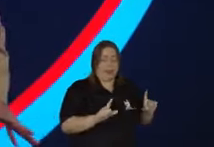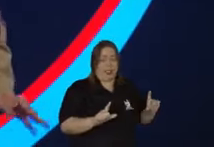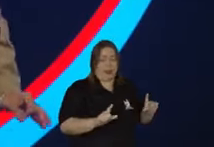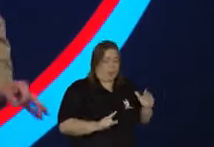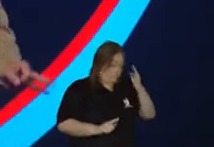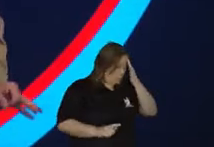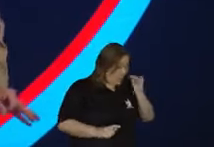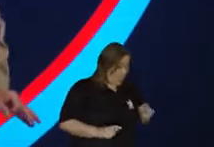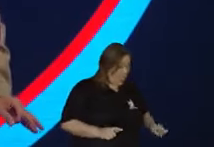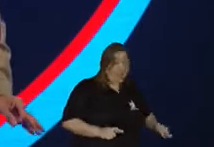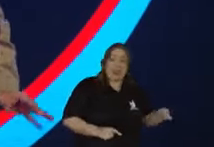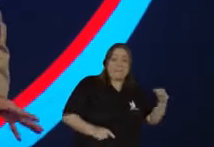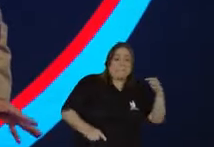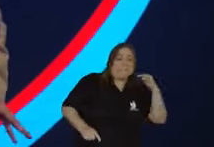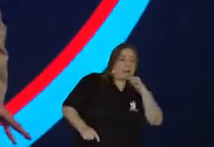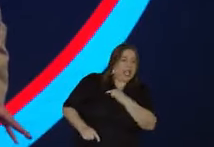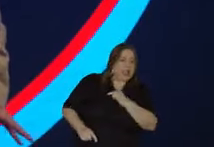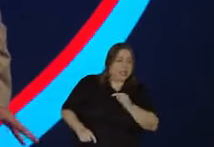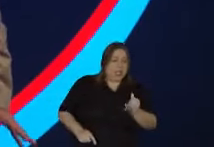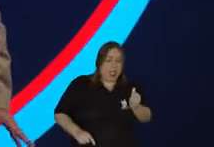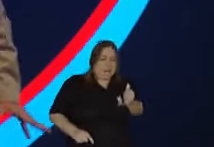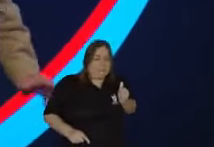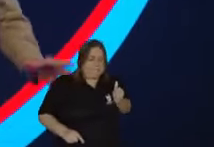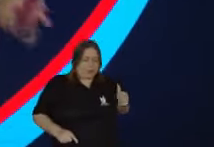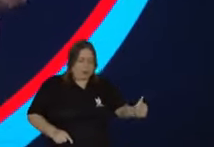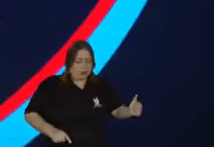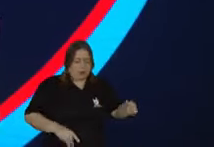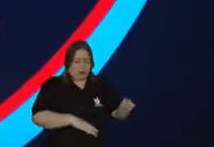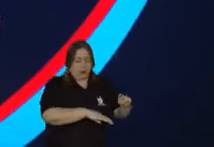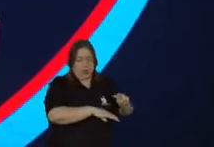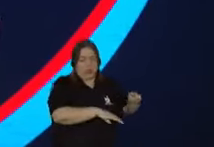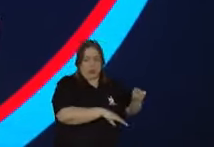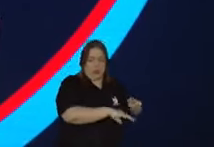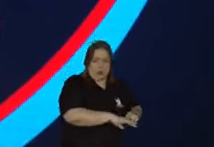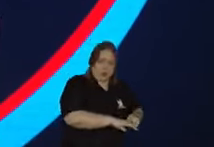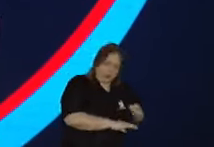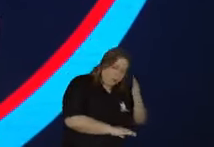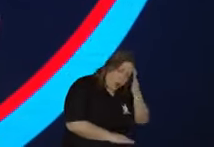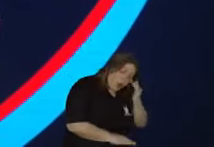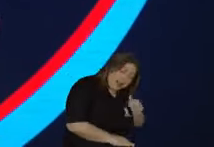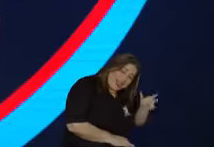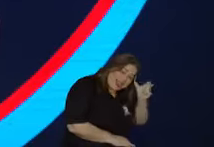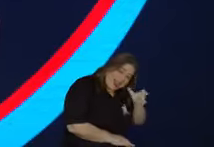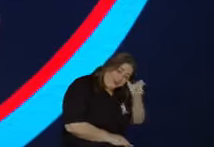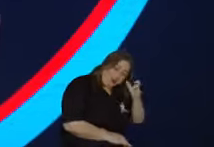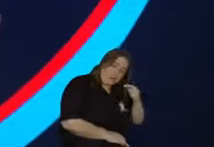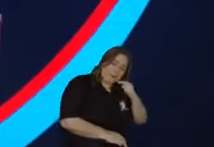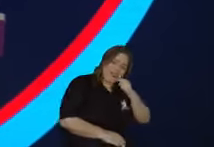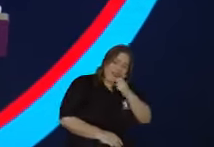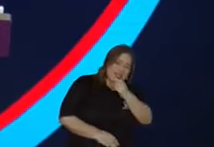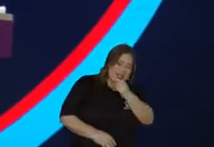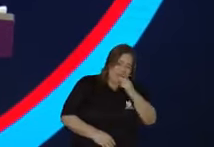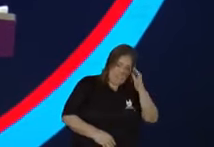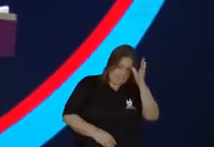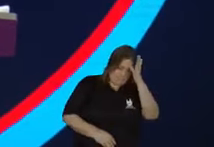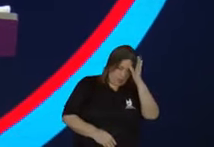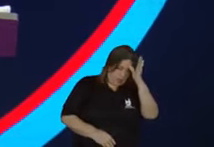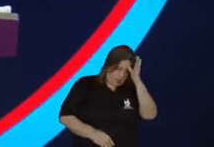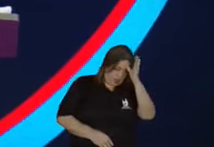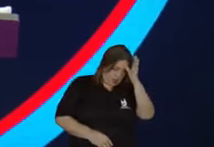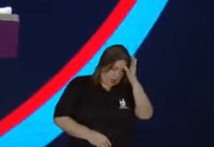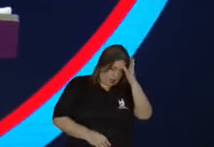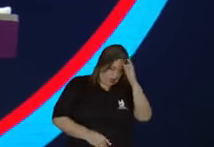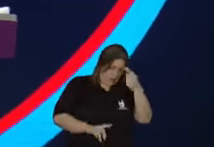miente, expresa su propia naturaleza porque es un mentiroso y es el padre de